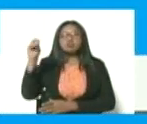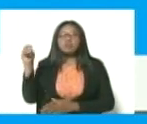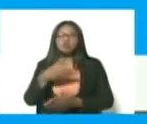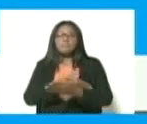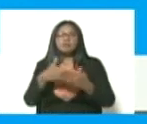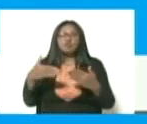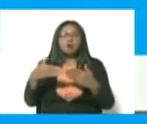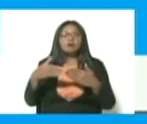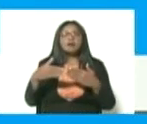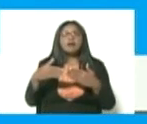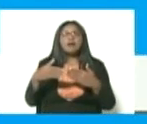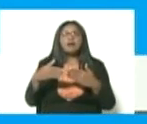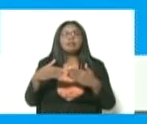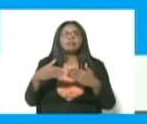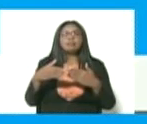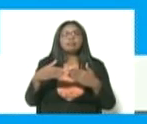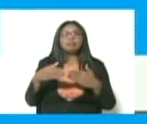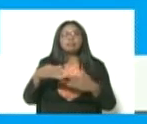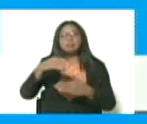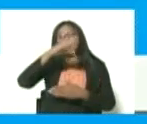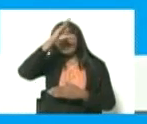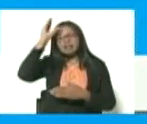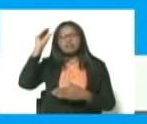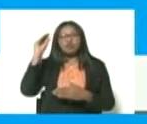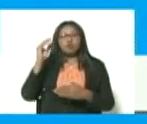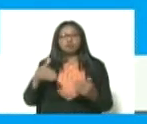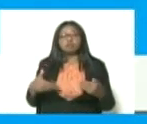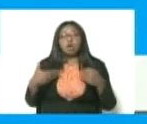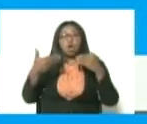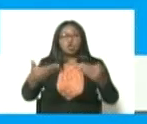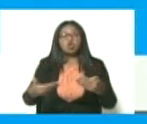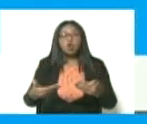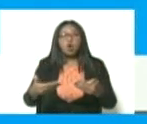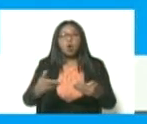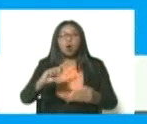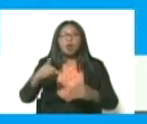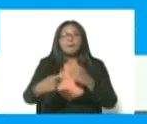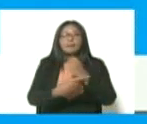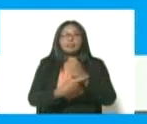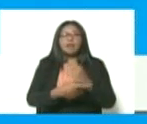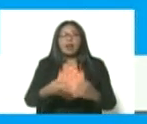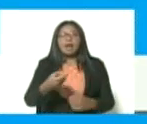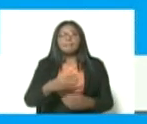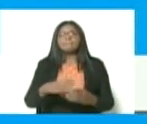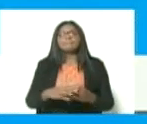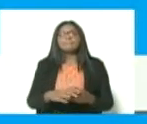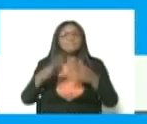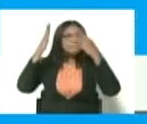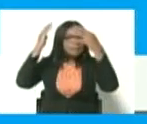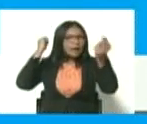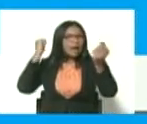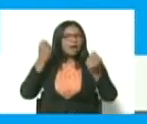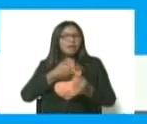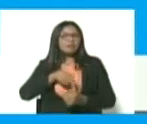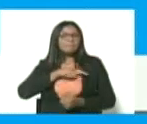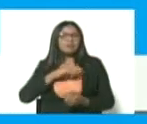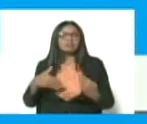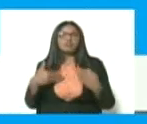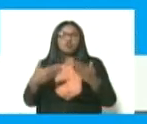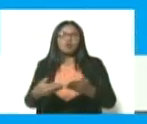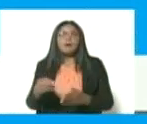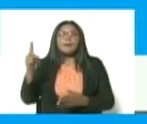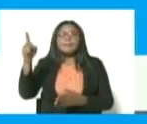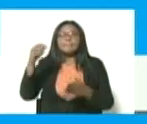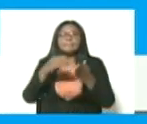al llamado gobierno interino que dirigía desde la Embajada de España Leopoldo López. ¿Dónde está ese dinero?